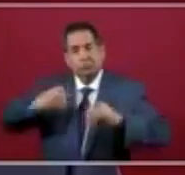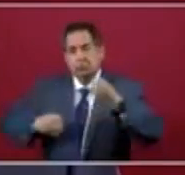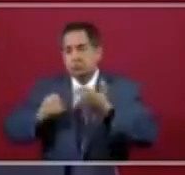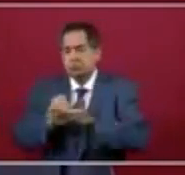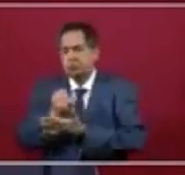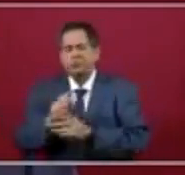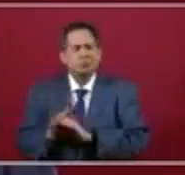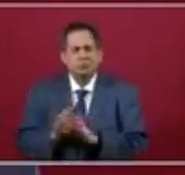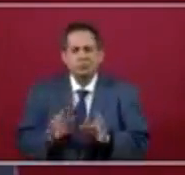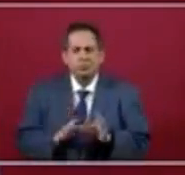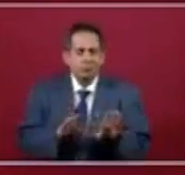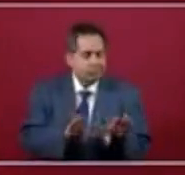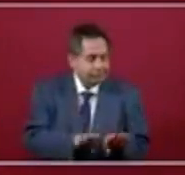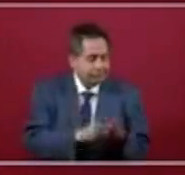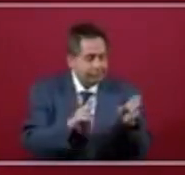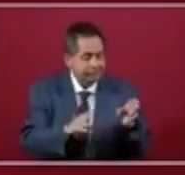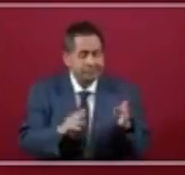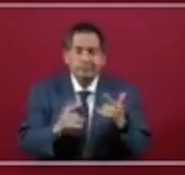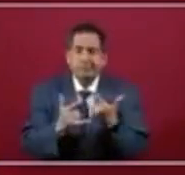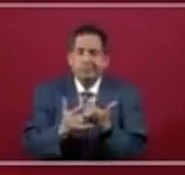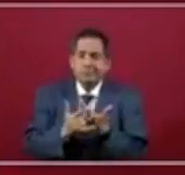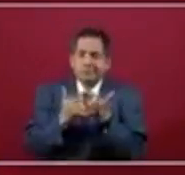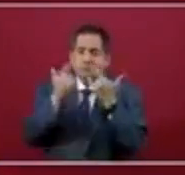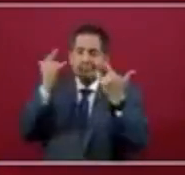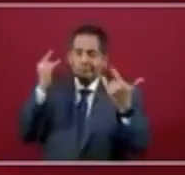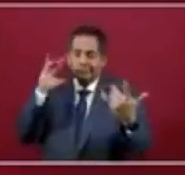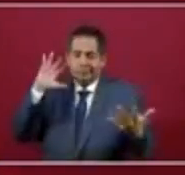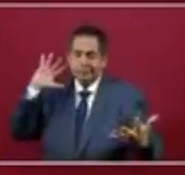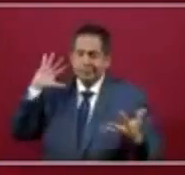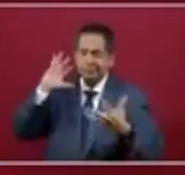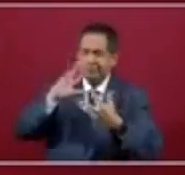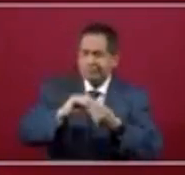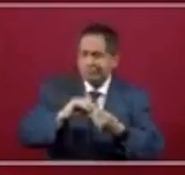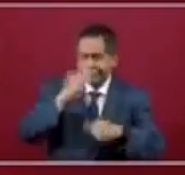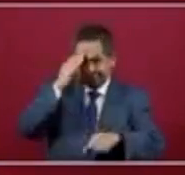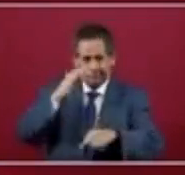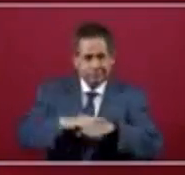es la memoria histórica,